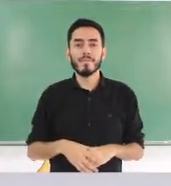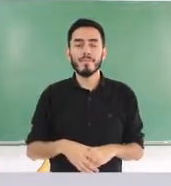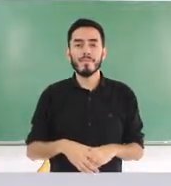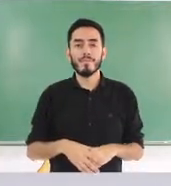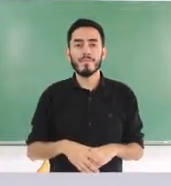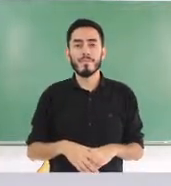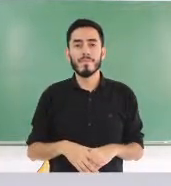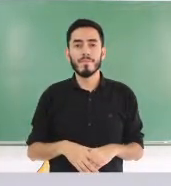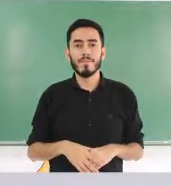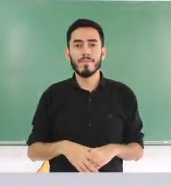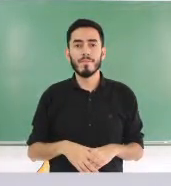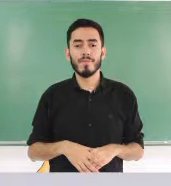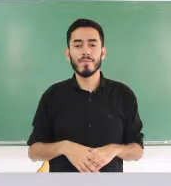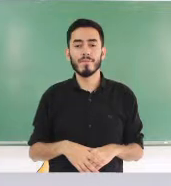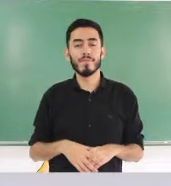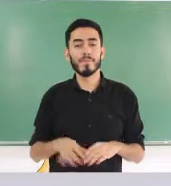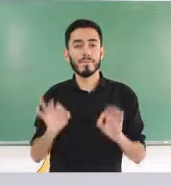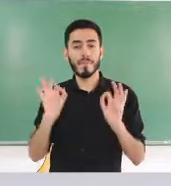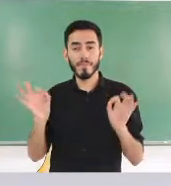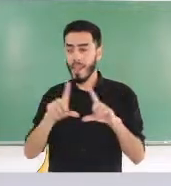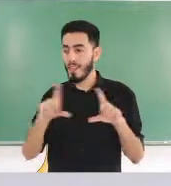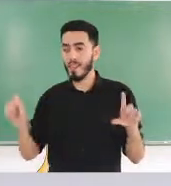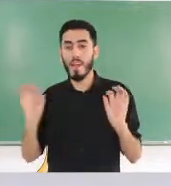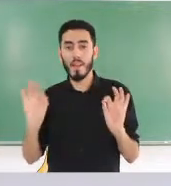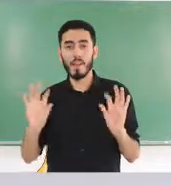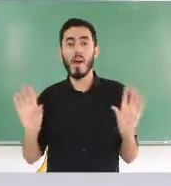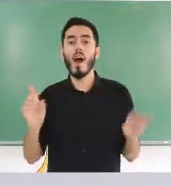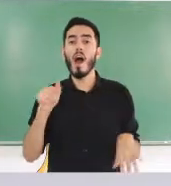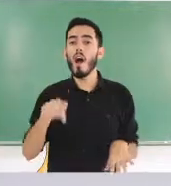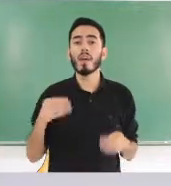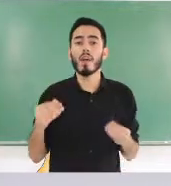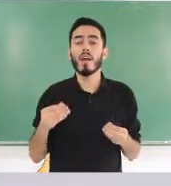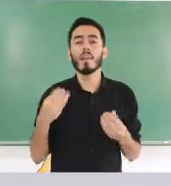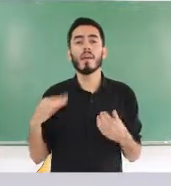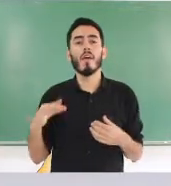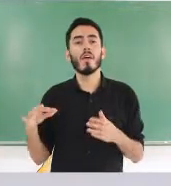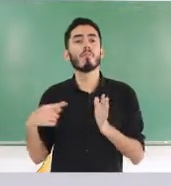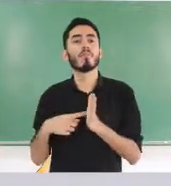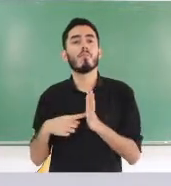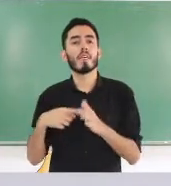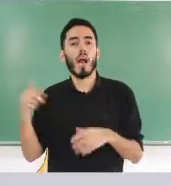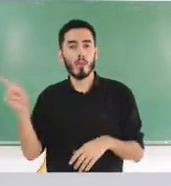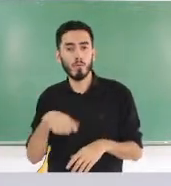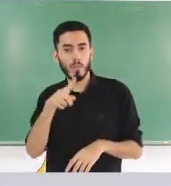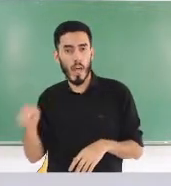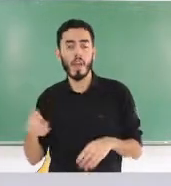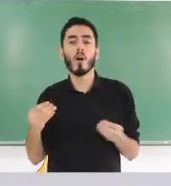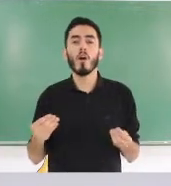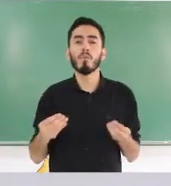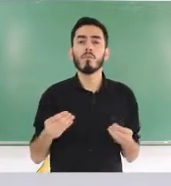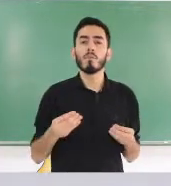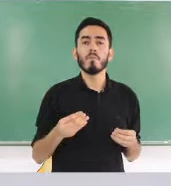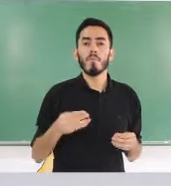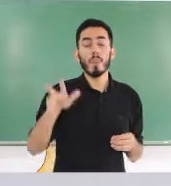Entonces, una vez que armamos esto, lo que vamos a hacer es multiplicar cruzado. Nos quedaría 8